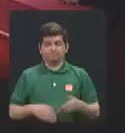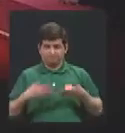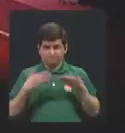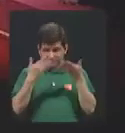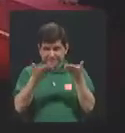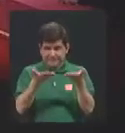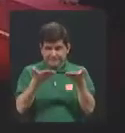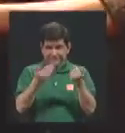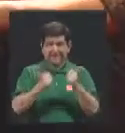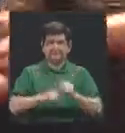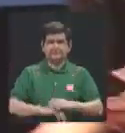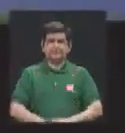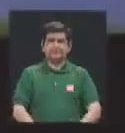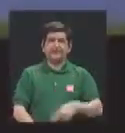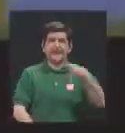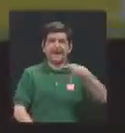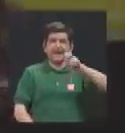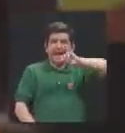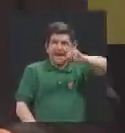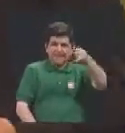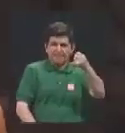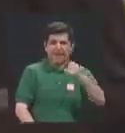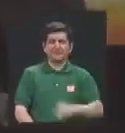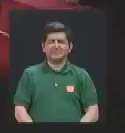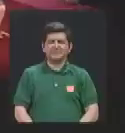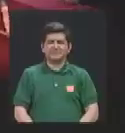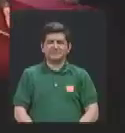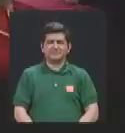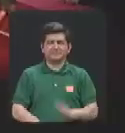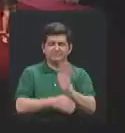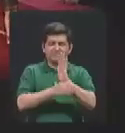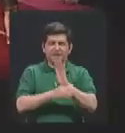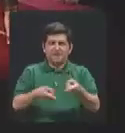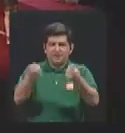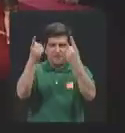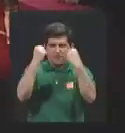duda. Bueno, arrasa El Regreso en